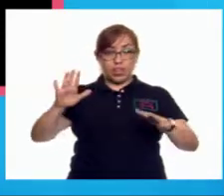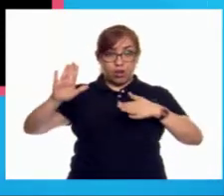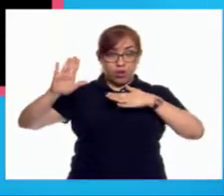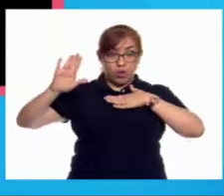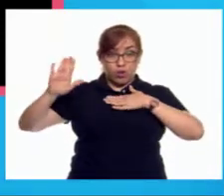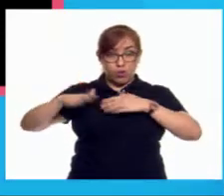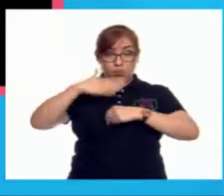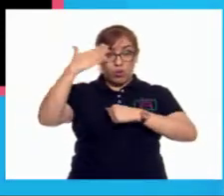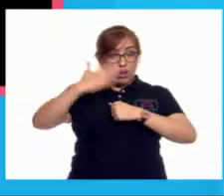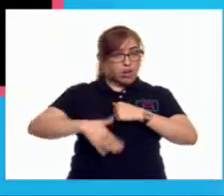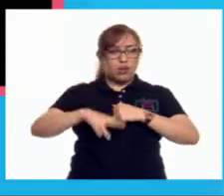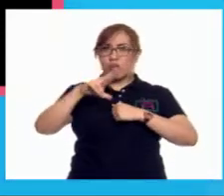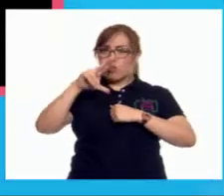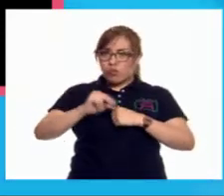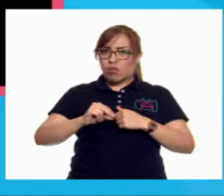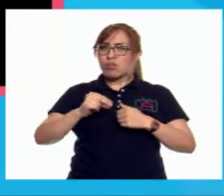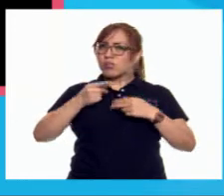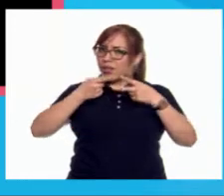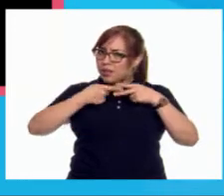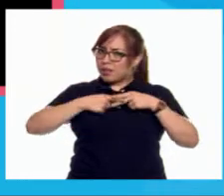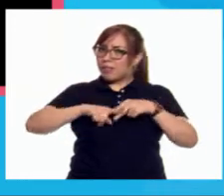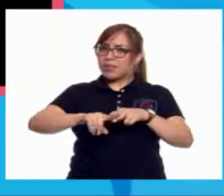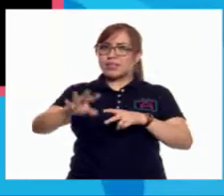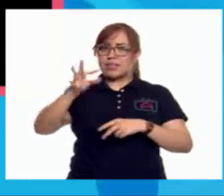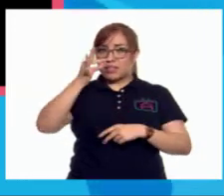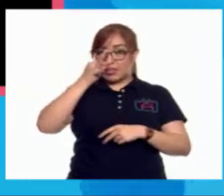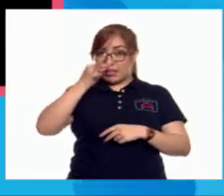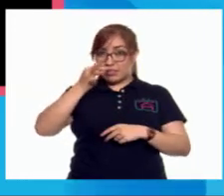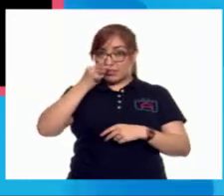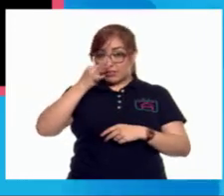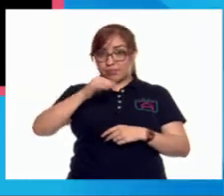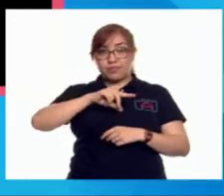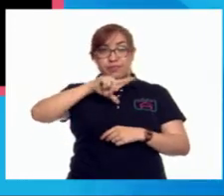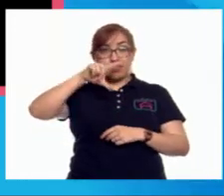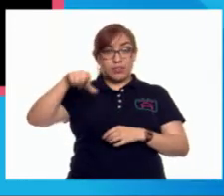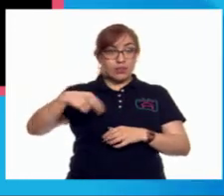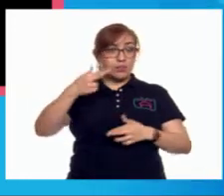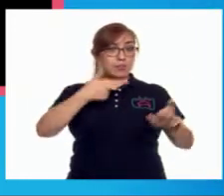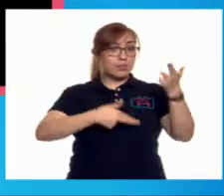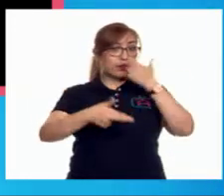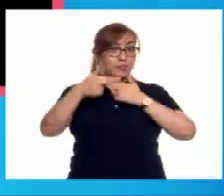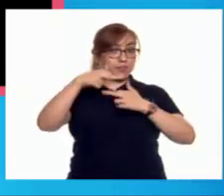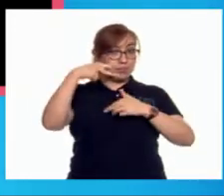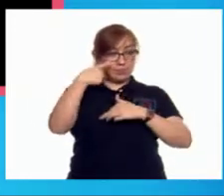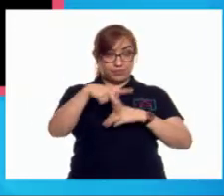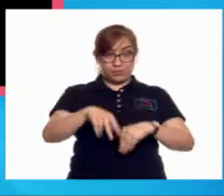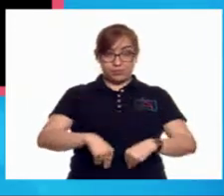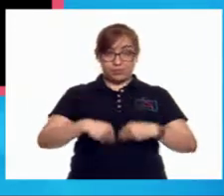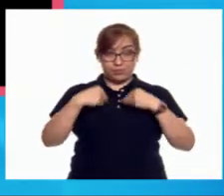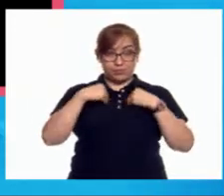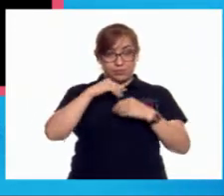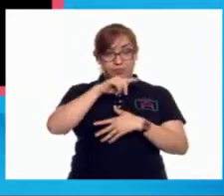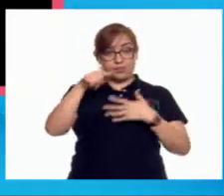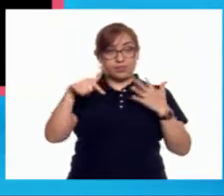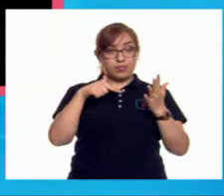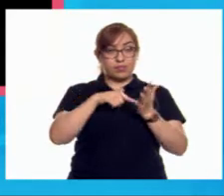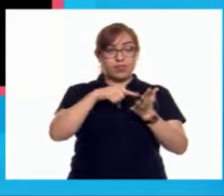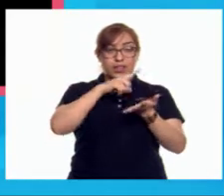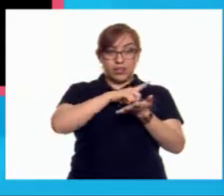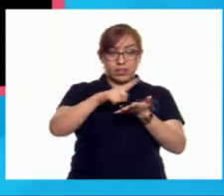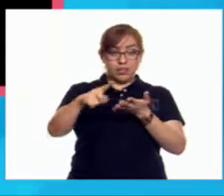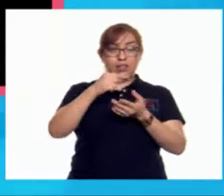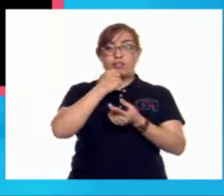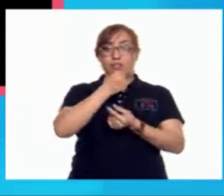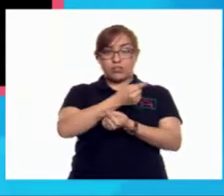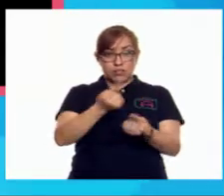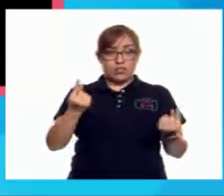compromiso apenas comienza. Una vez que regresemos a nuestros lugares de origen, los invito a que sigamos luchando porque los derechos de los niños